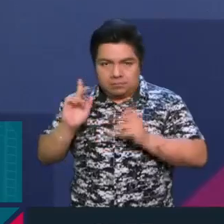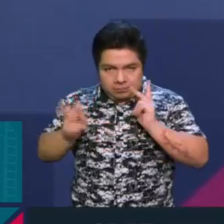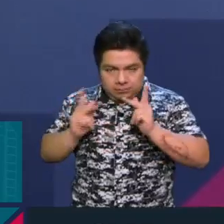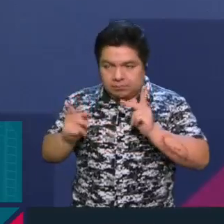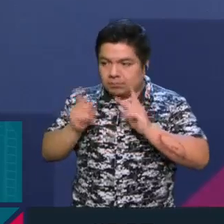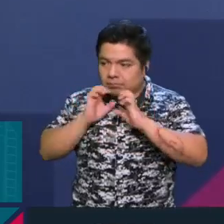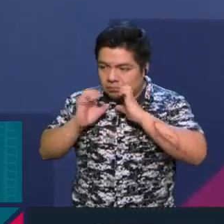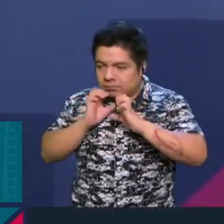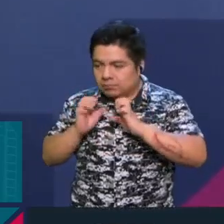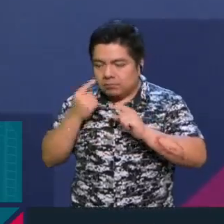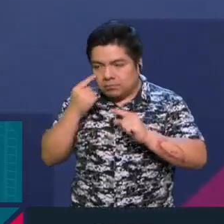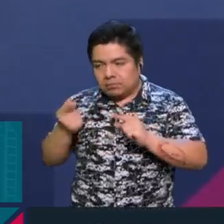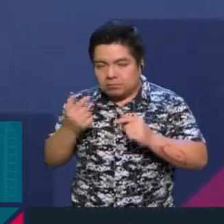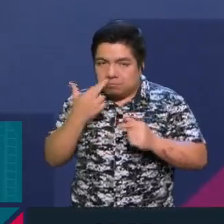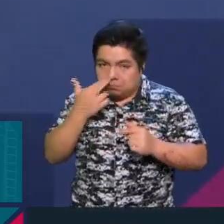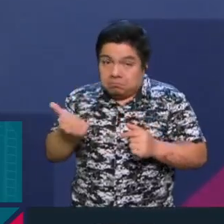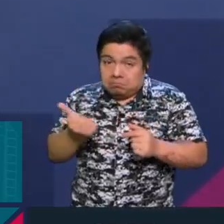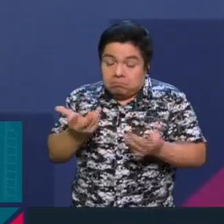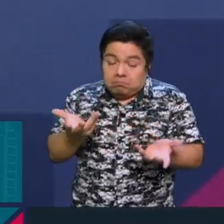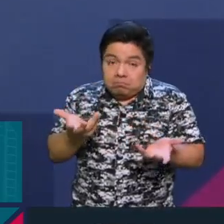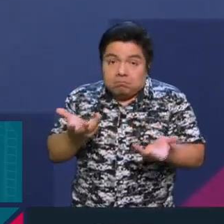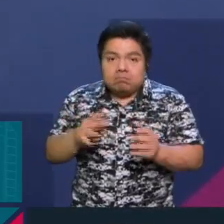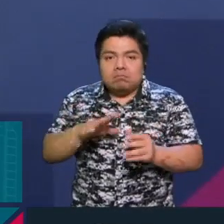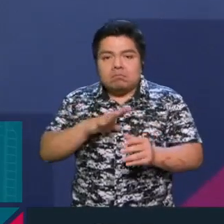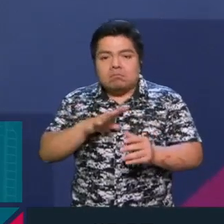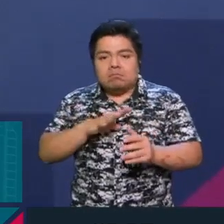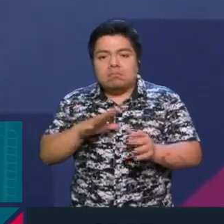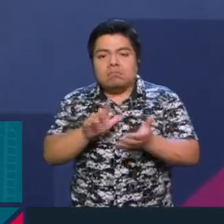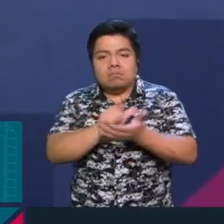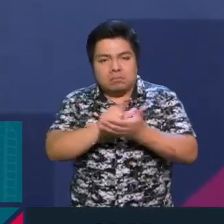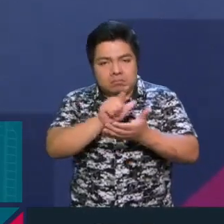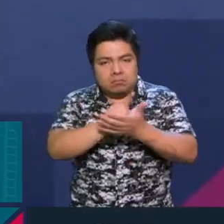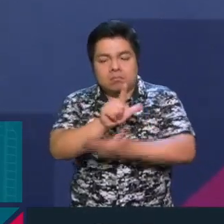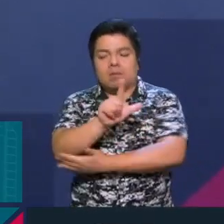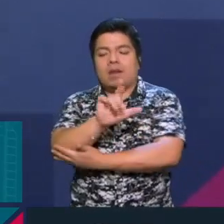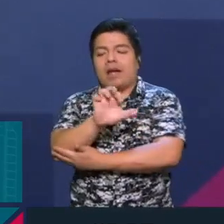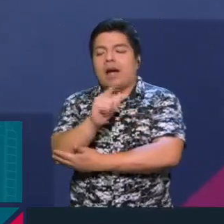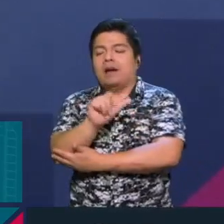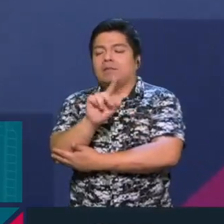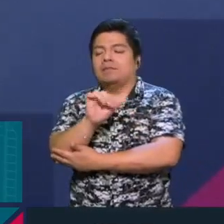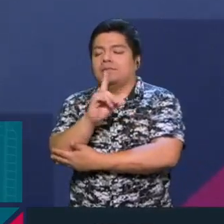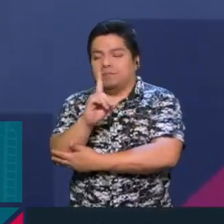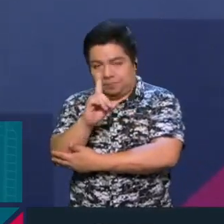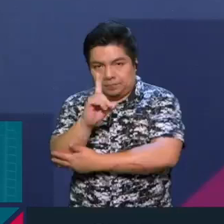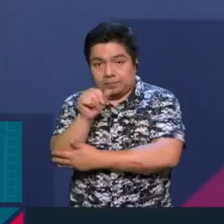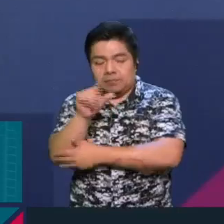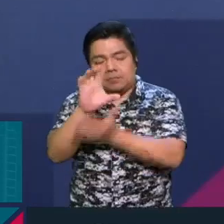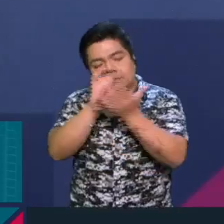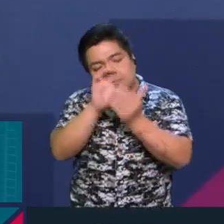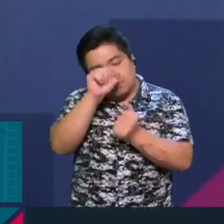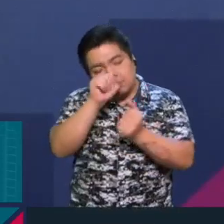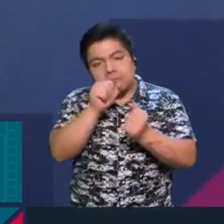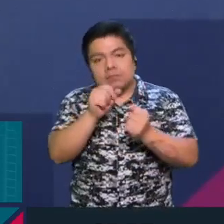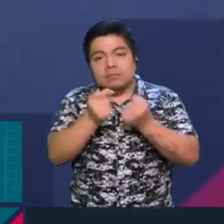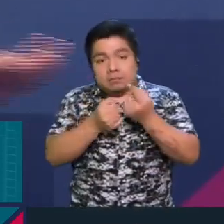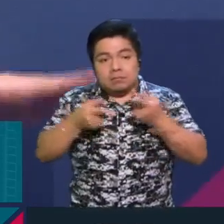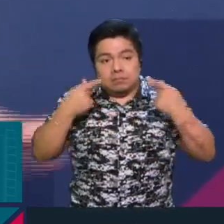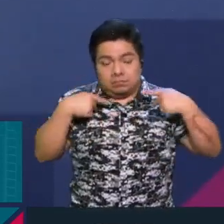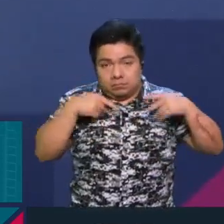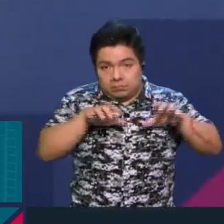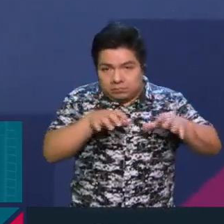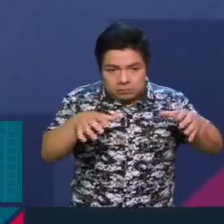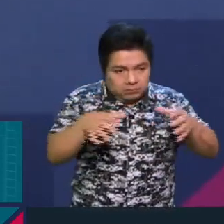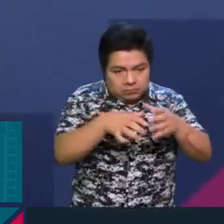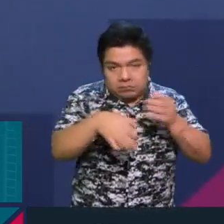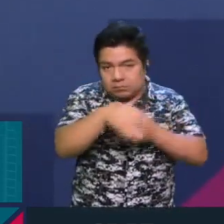tarde y tiene razón. Hay un principio que se llama legalidad y según este principio constitucional, los ciudadanos pueden hacer